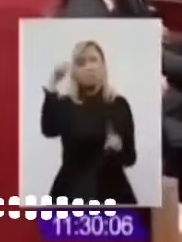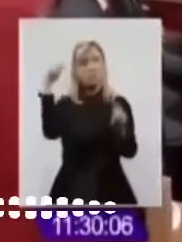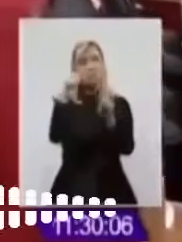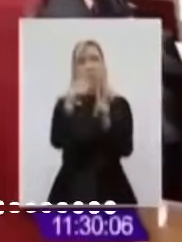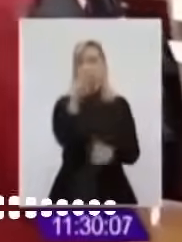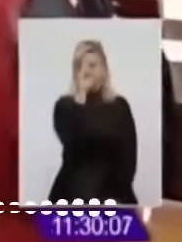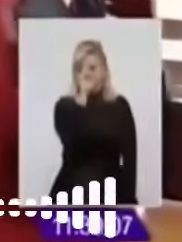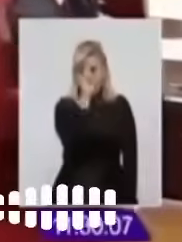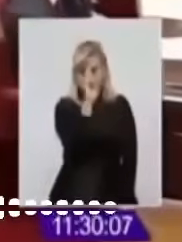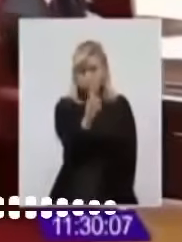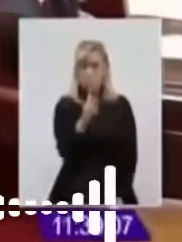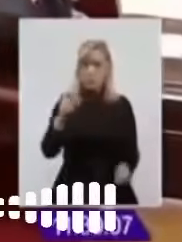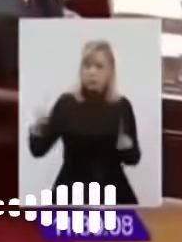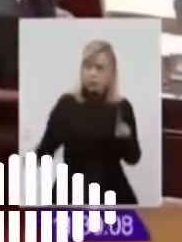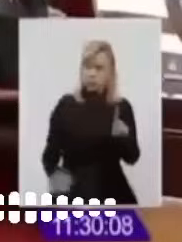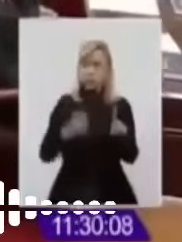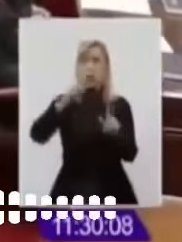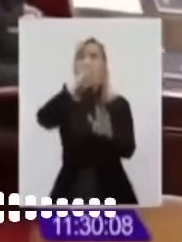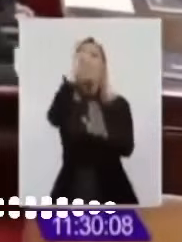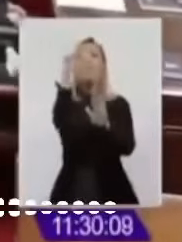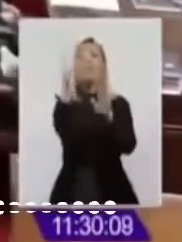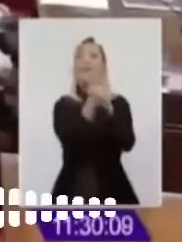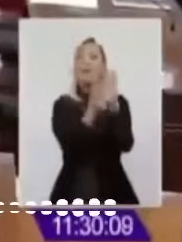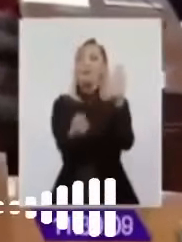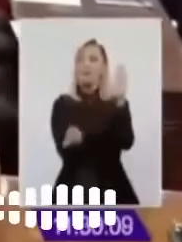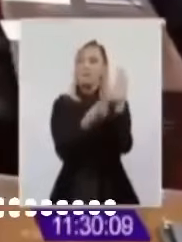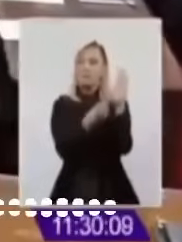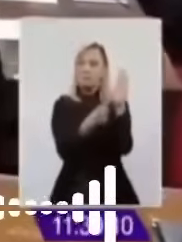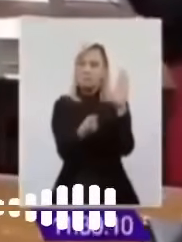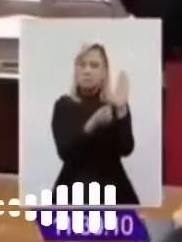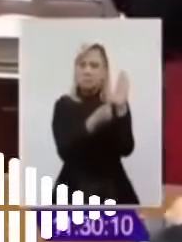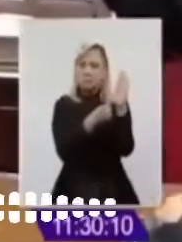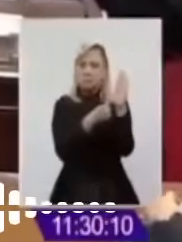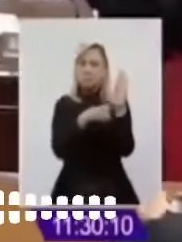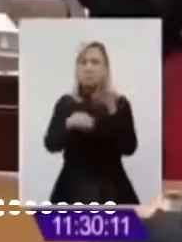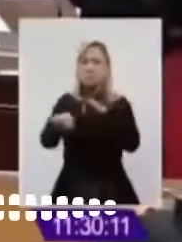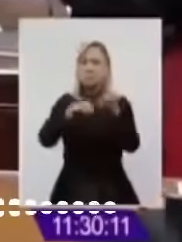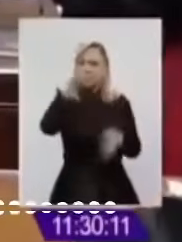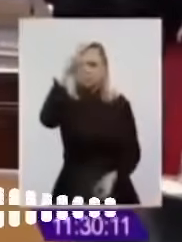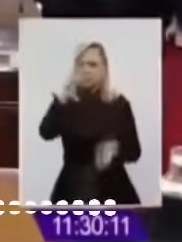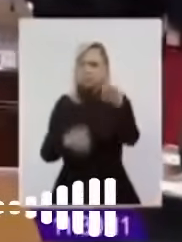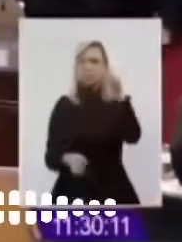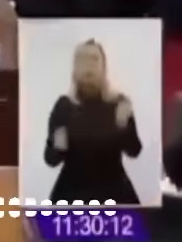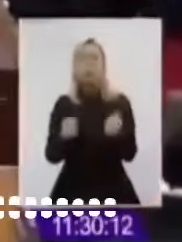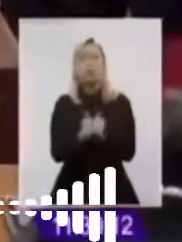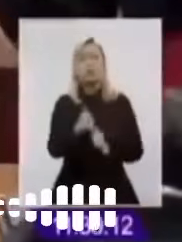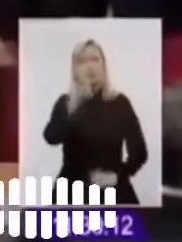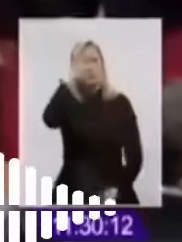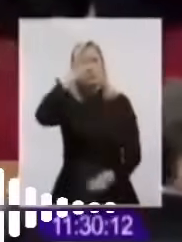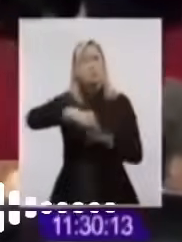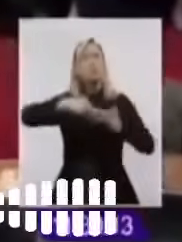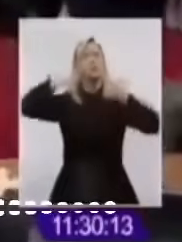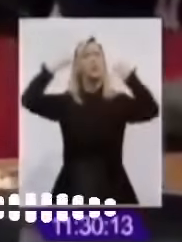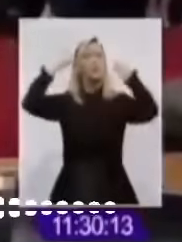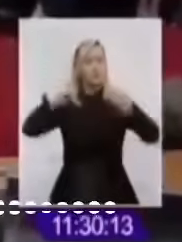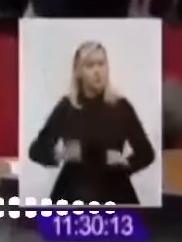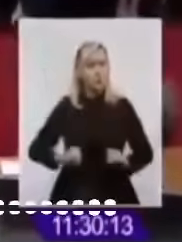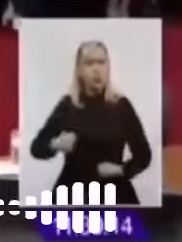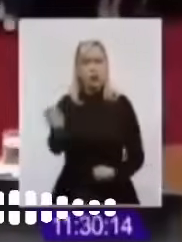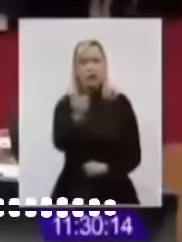y preservar la justicia impartirla con plena convicción con